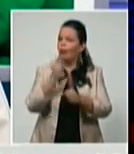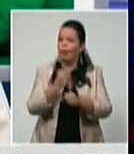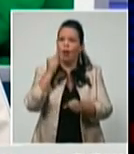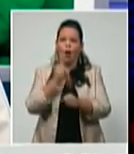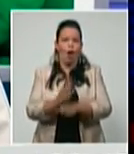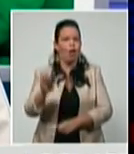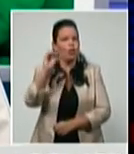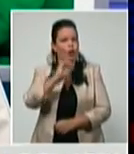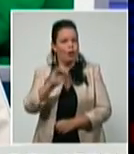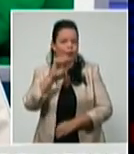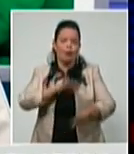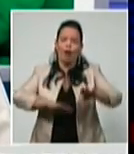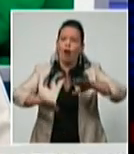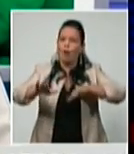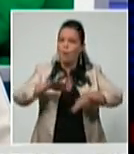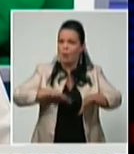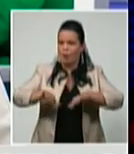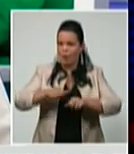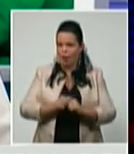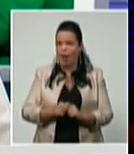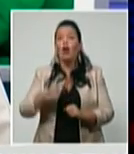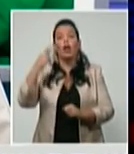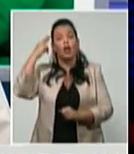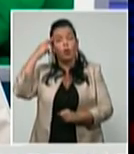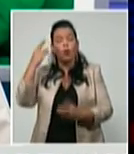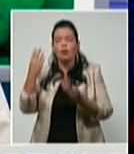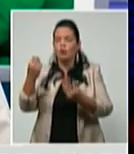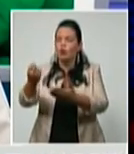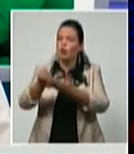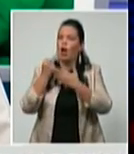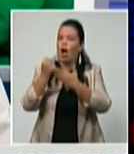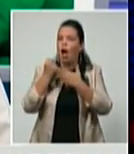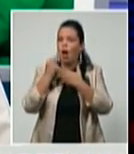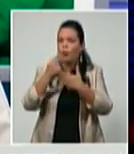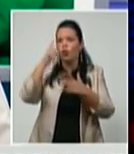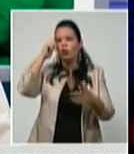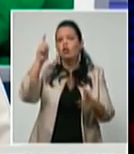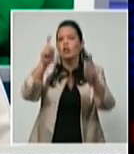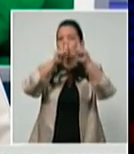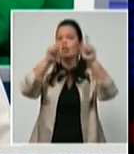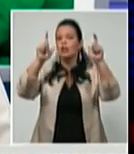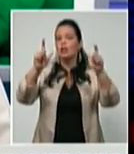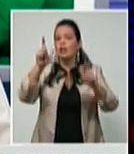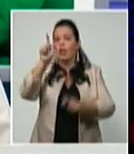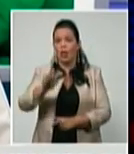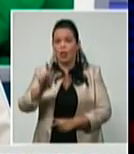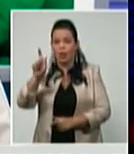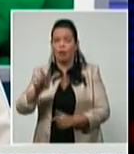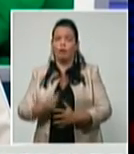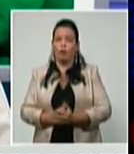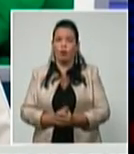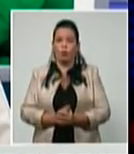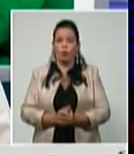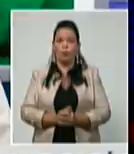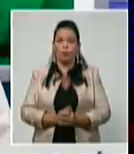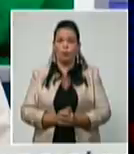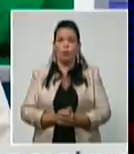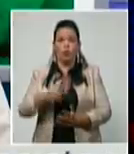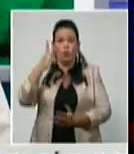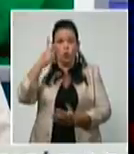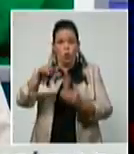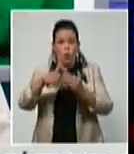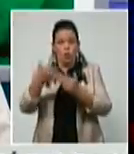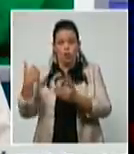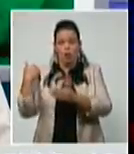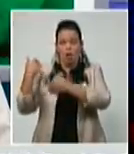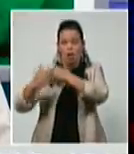apoyo que hemos tenido de los científicos, que además recientemente, hace 48 horas, en un